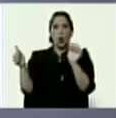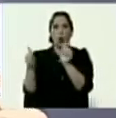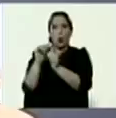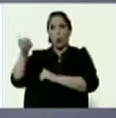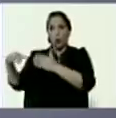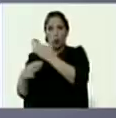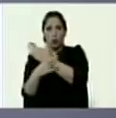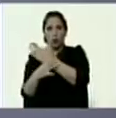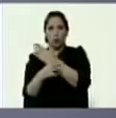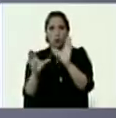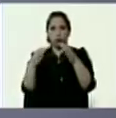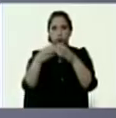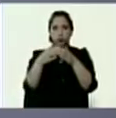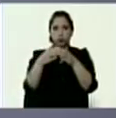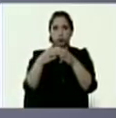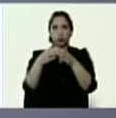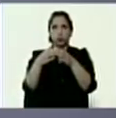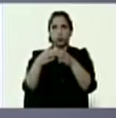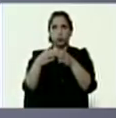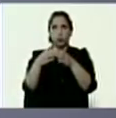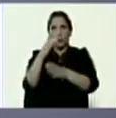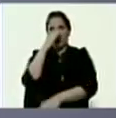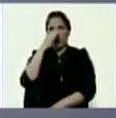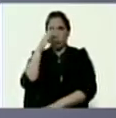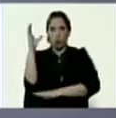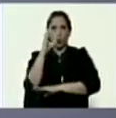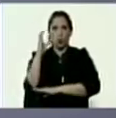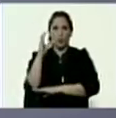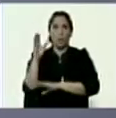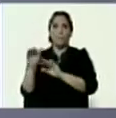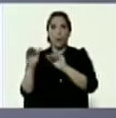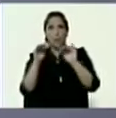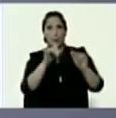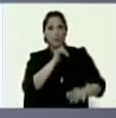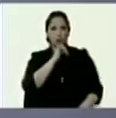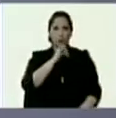Rastrojos. Con estas pruebas y estas declaraciones despedimos este contacto informativo. Adelante.